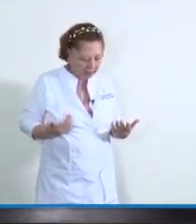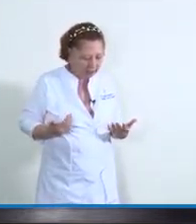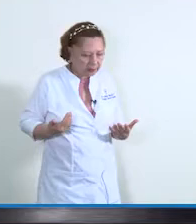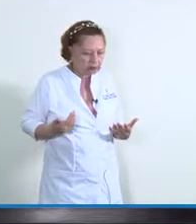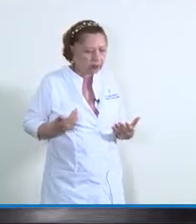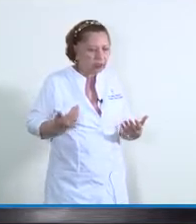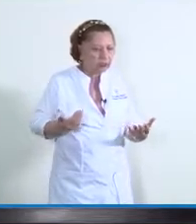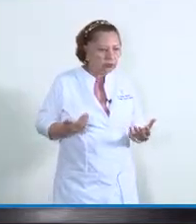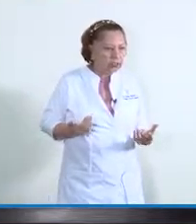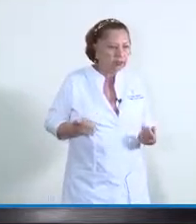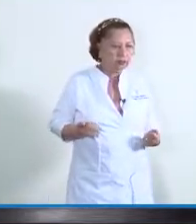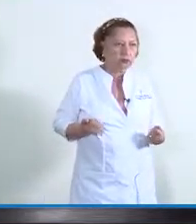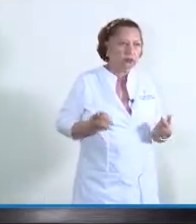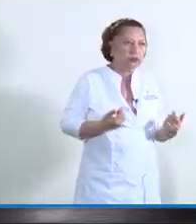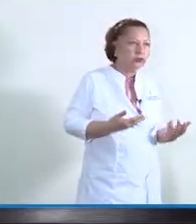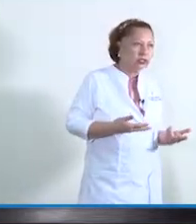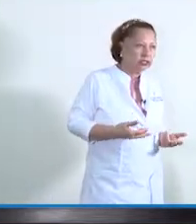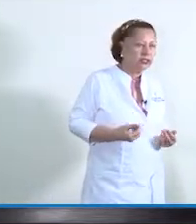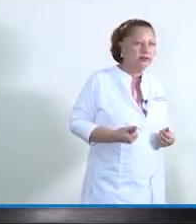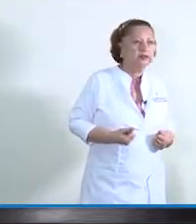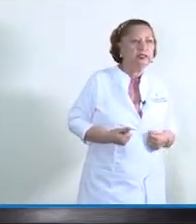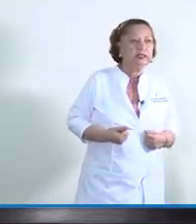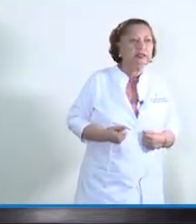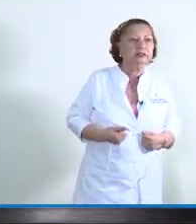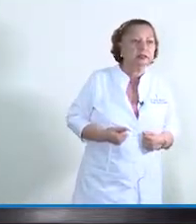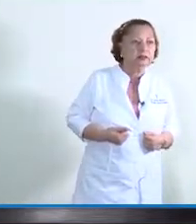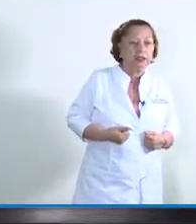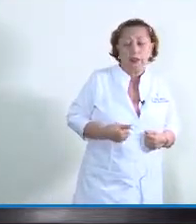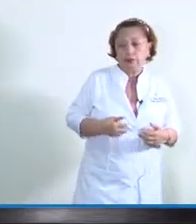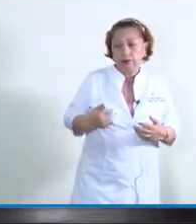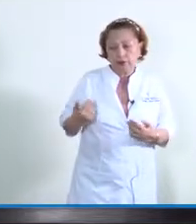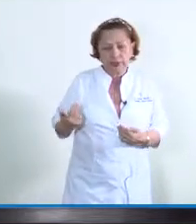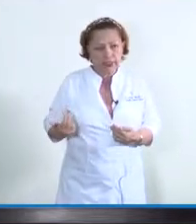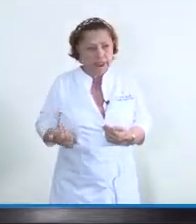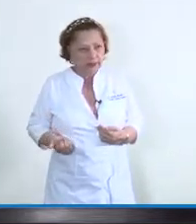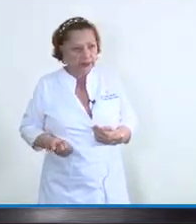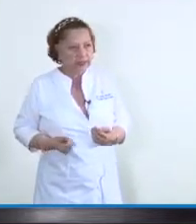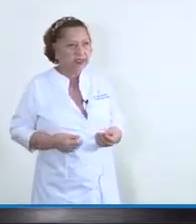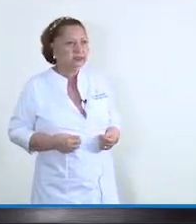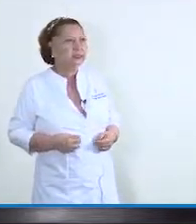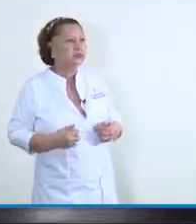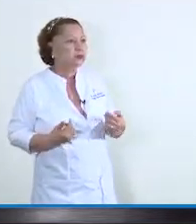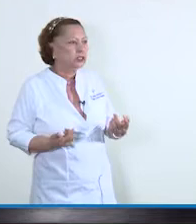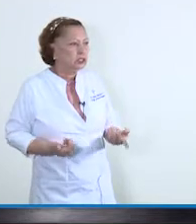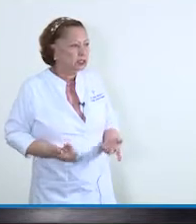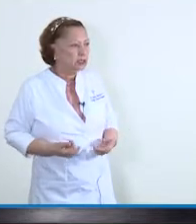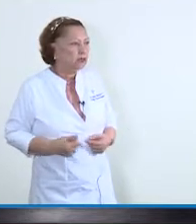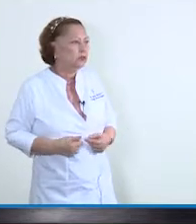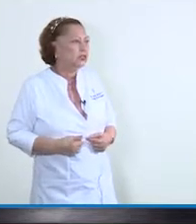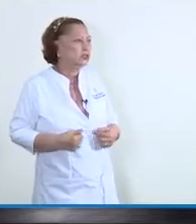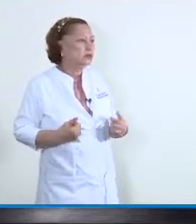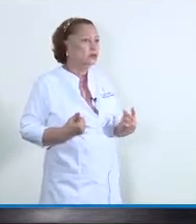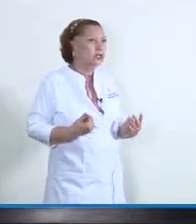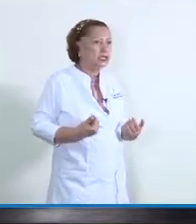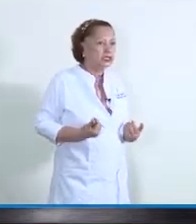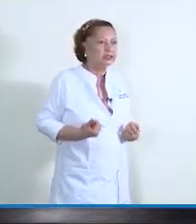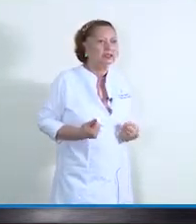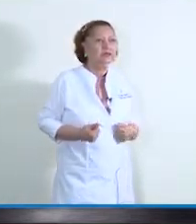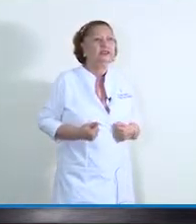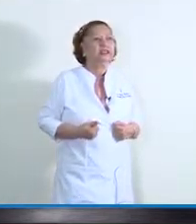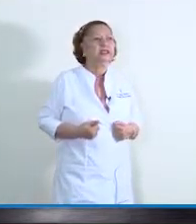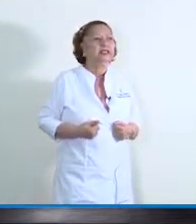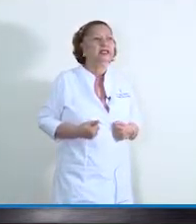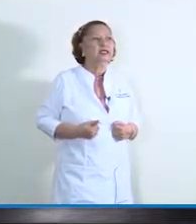tenemos que aquella persona, una de dos, o no quiere vivir, no quiere bañarse, no quiere comer, no